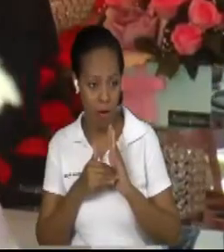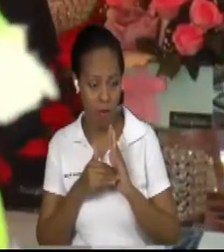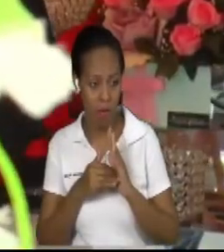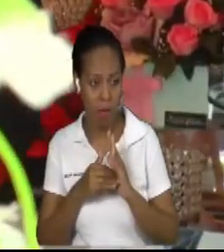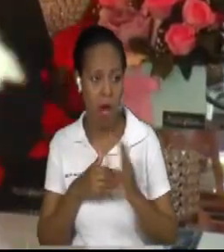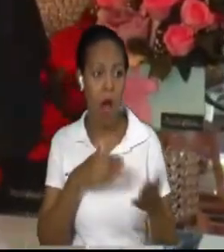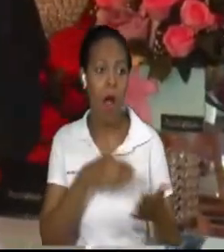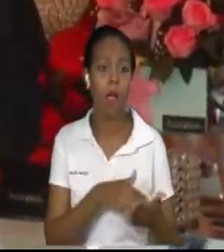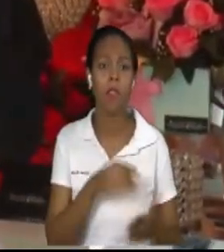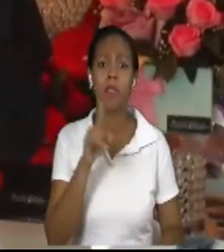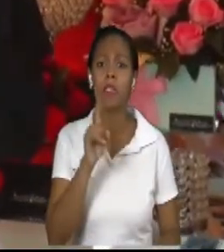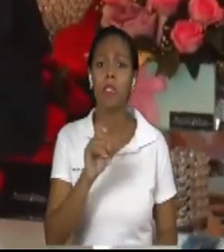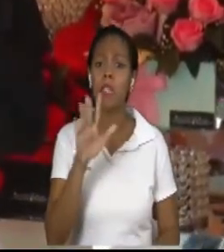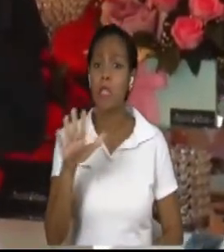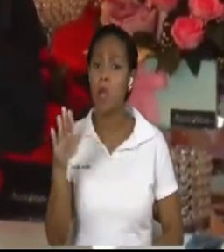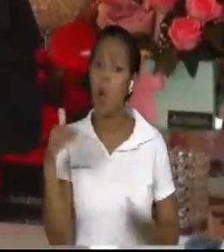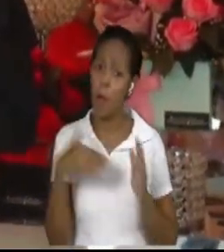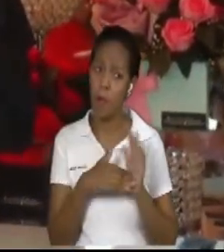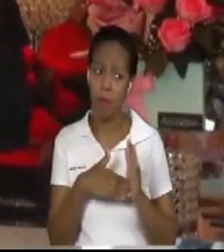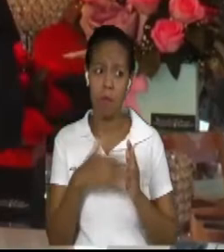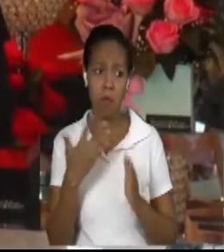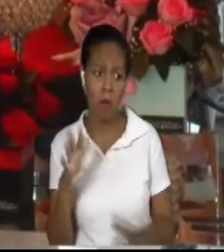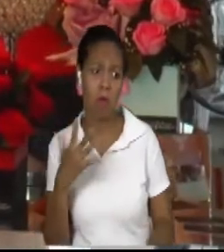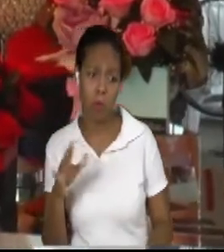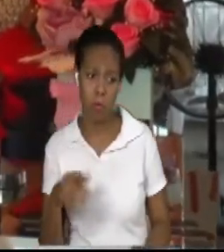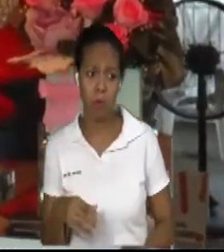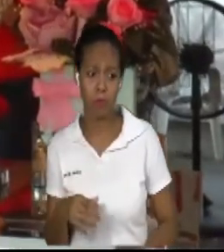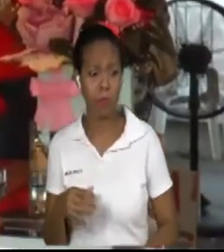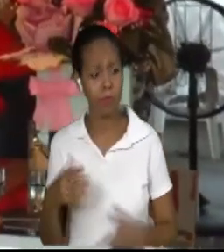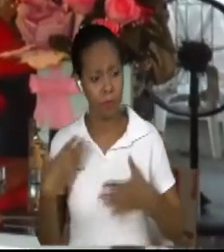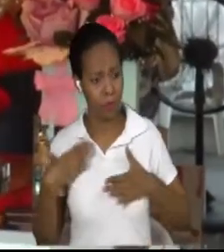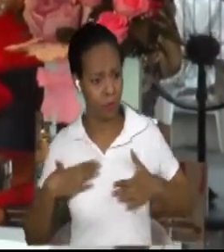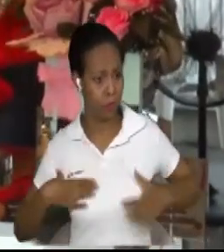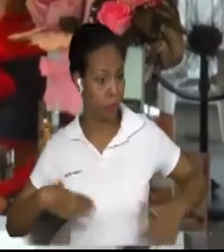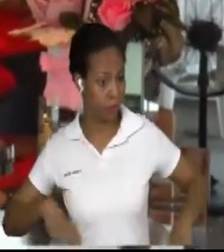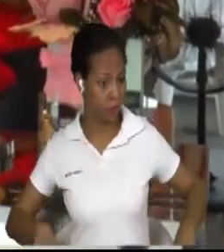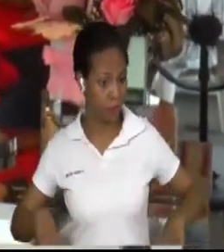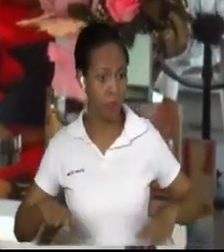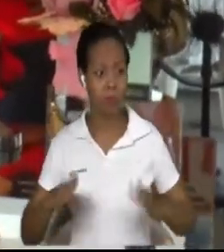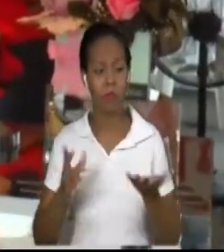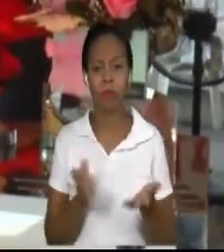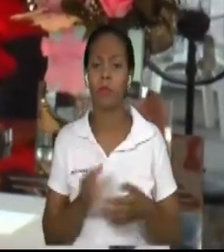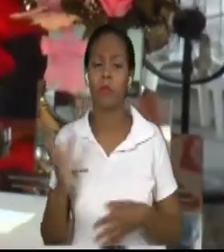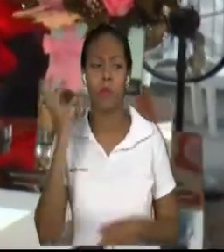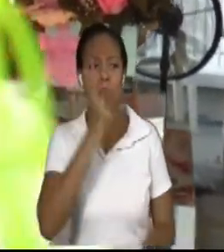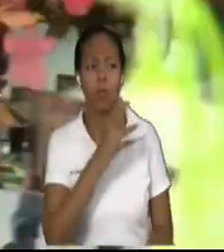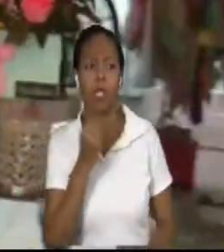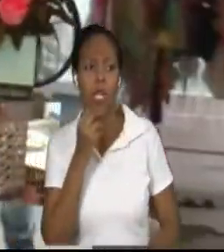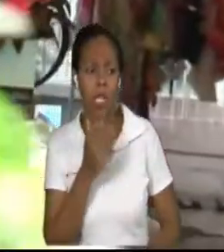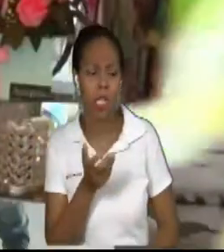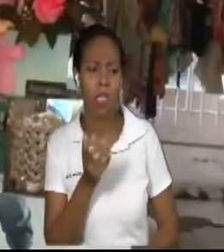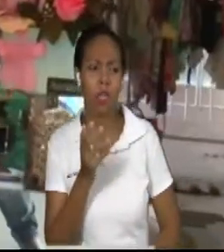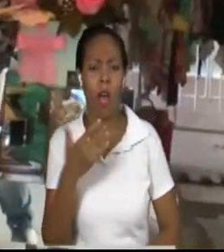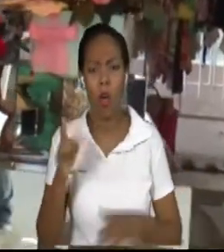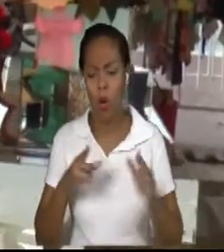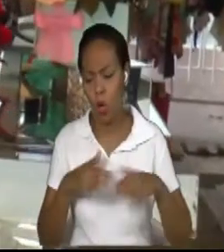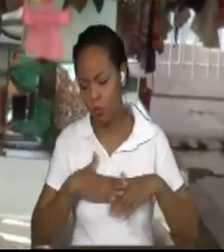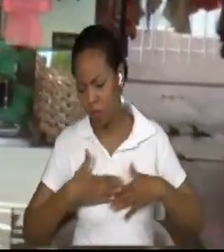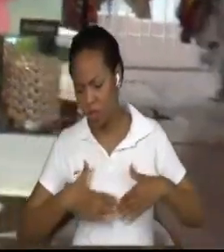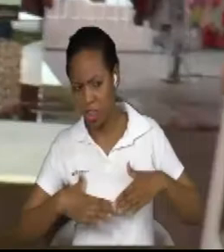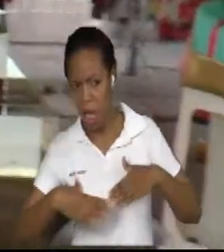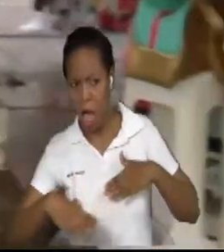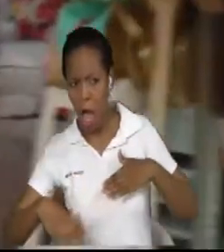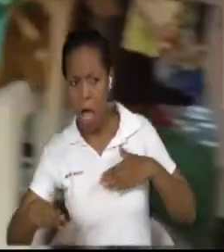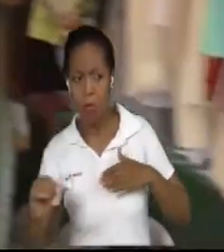hasta 65 mil pesos más o menos. Tenemos unos vestidos cortos súper divinos, vestidos largos súper divinos.